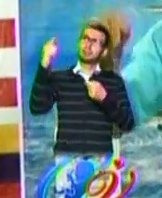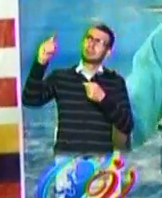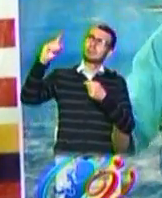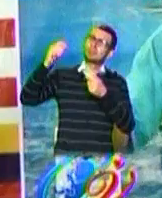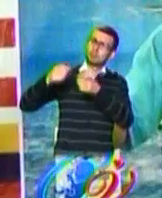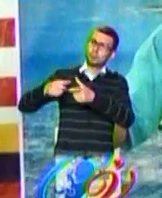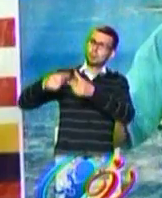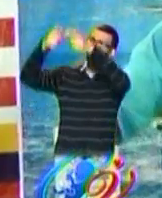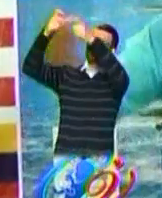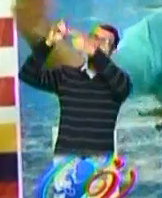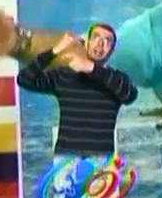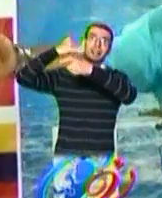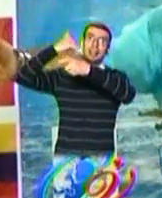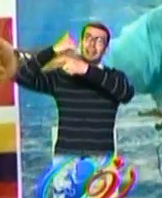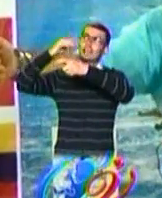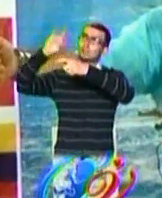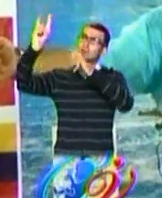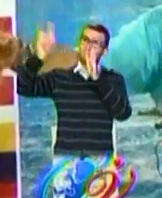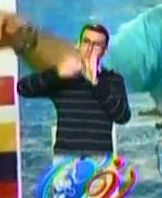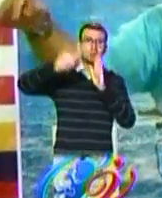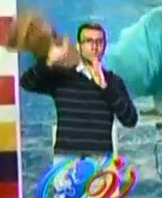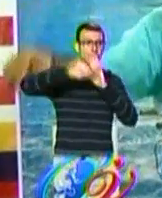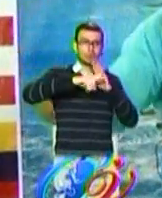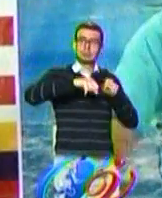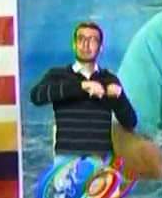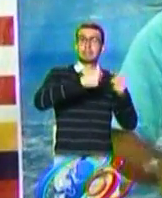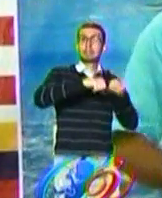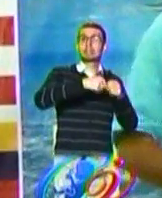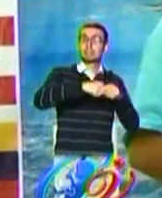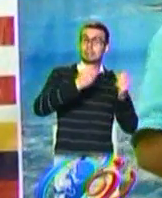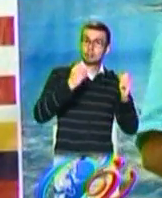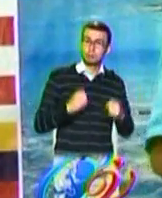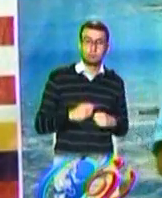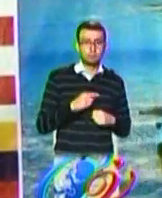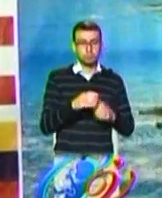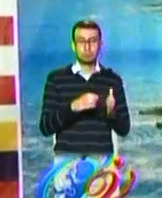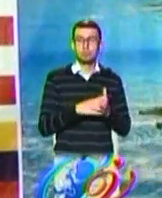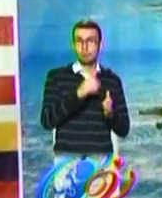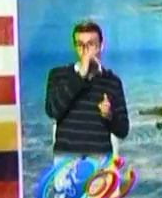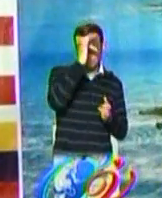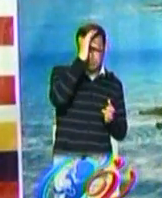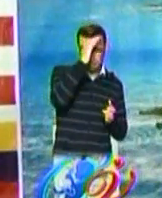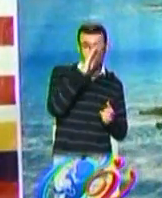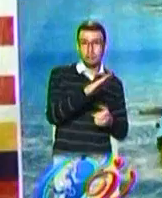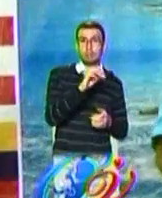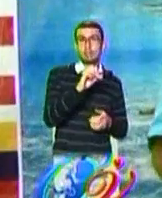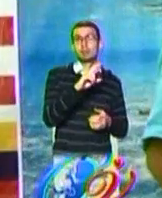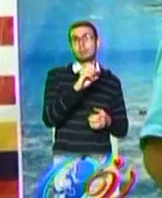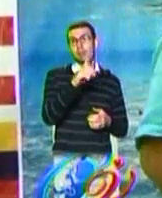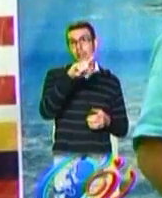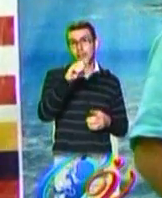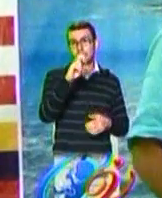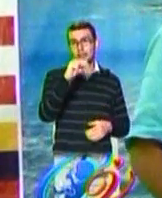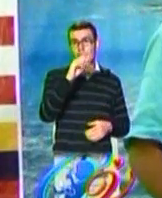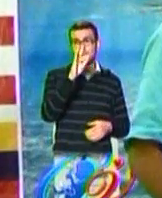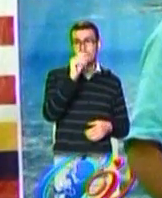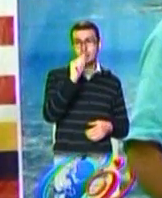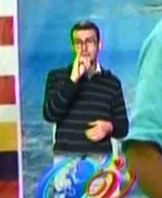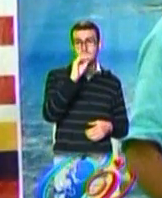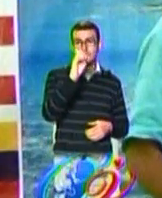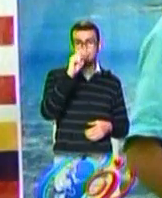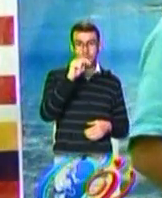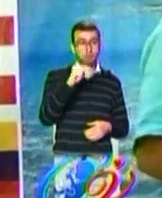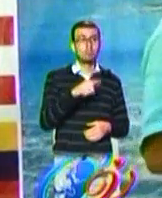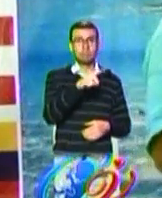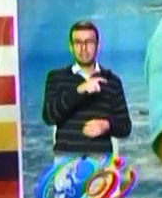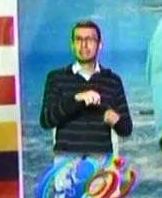los equipos a una cuadra de la clínica Presentación. Entonces tenemos que mirar todo lo que son las ondas y las